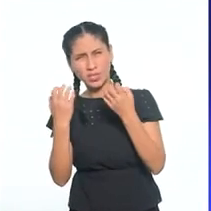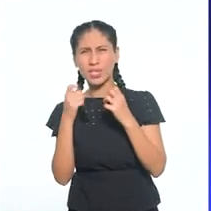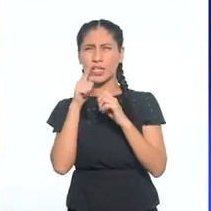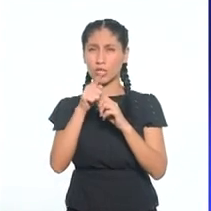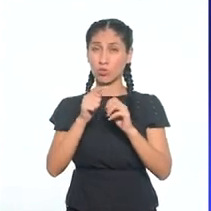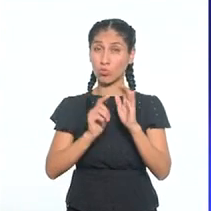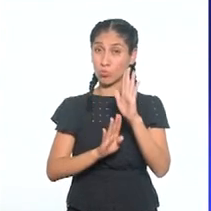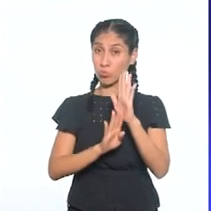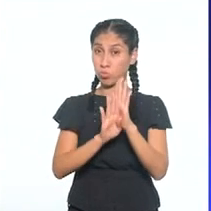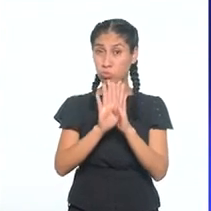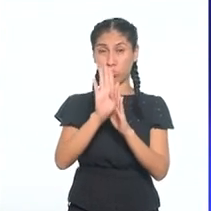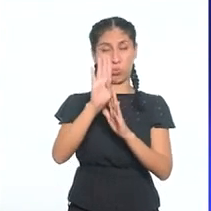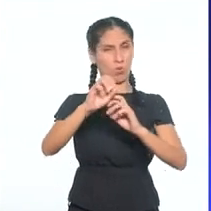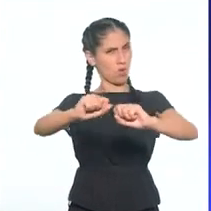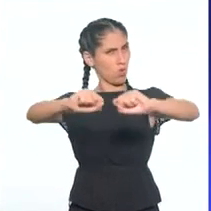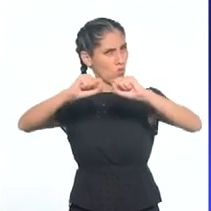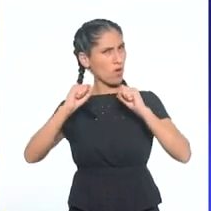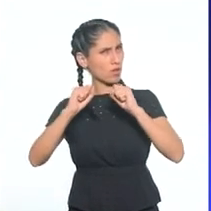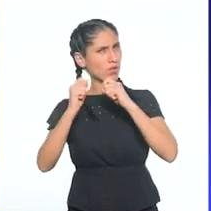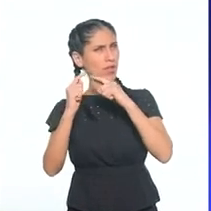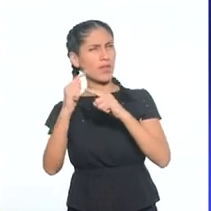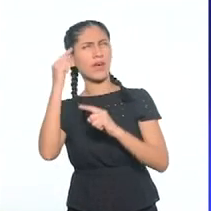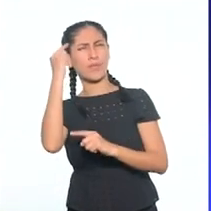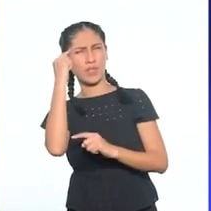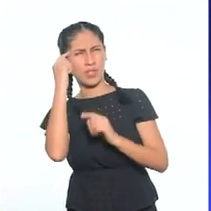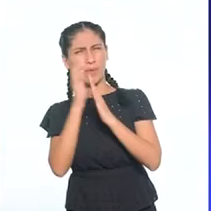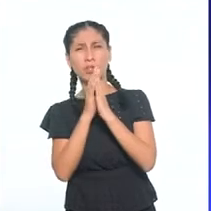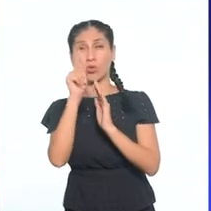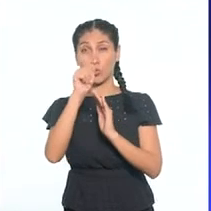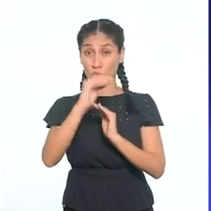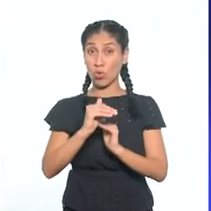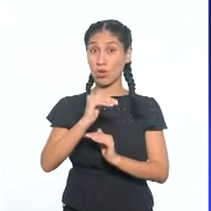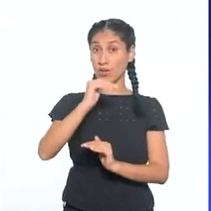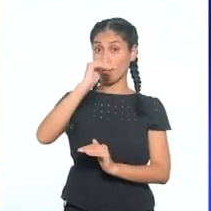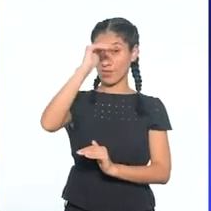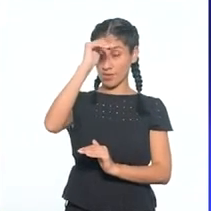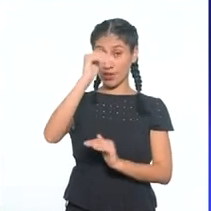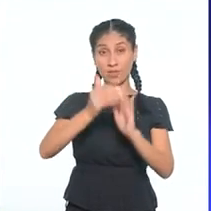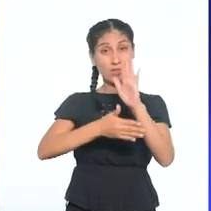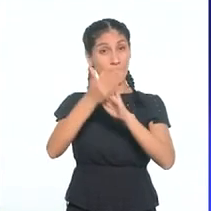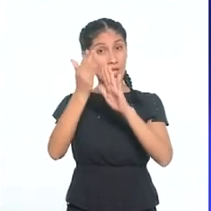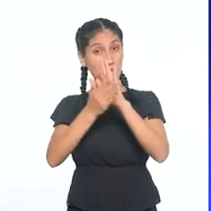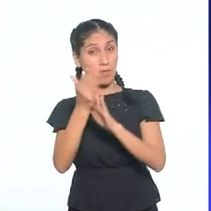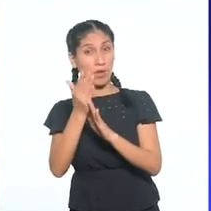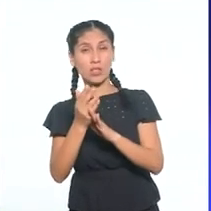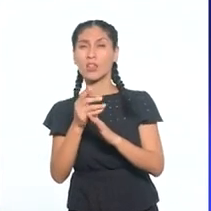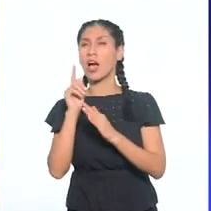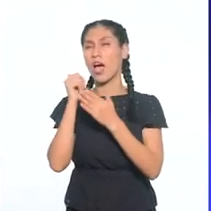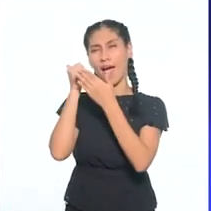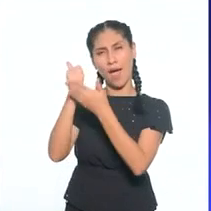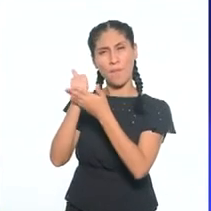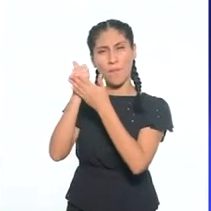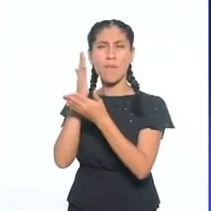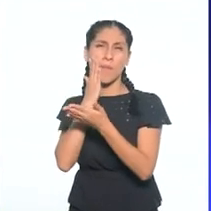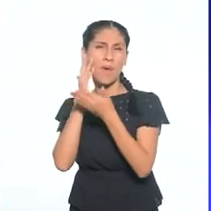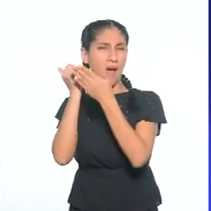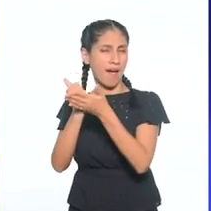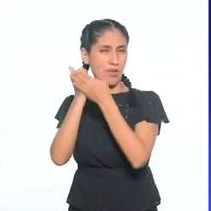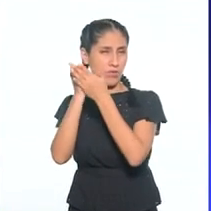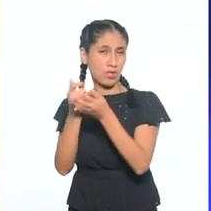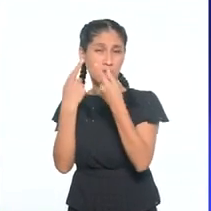que te quedaras fuerte creía que cuando tú crecieran irías a ser su sostén